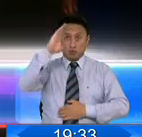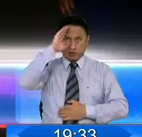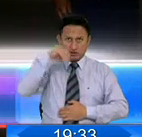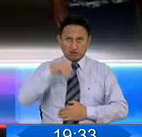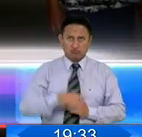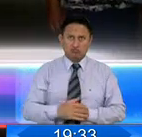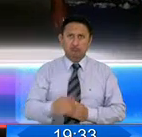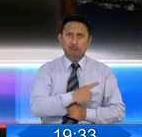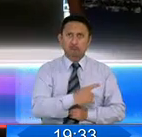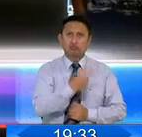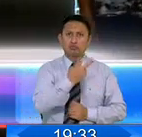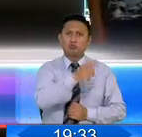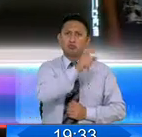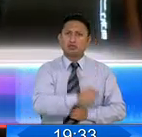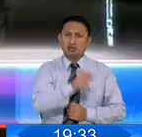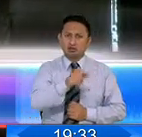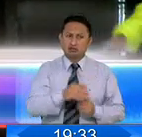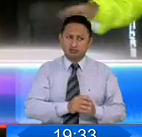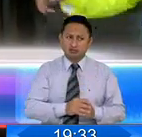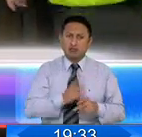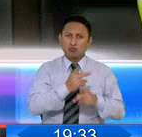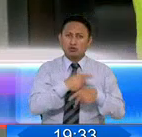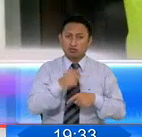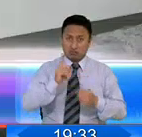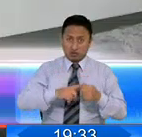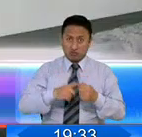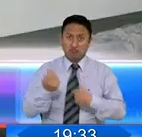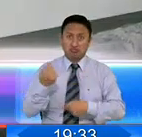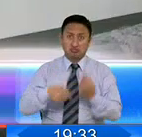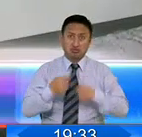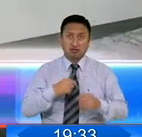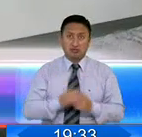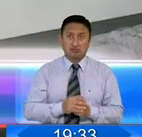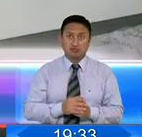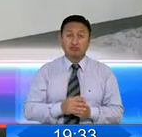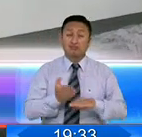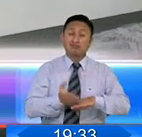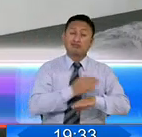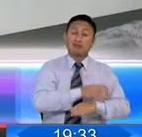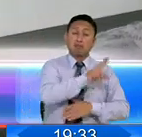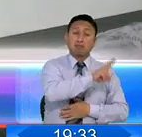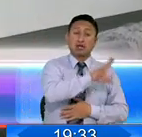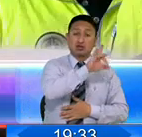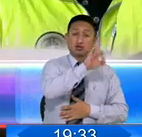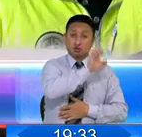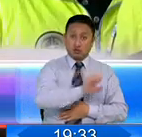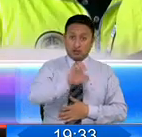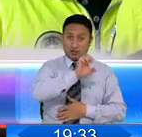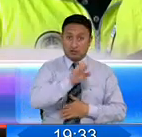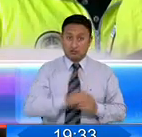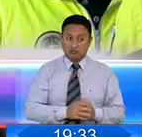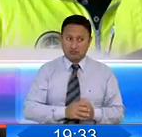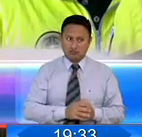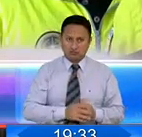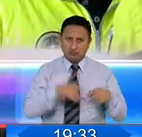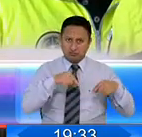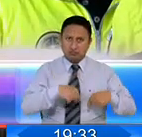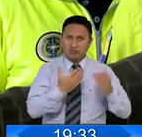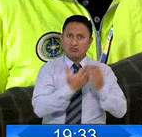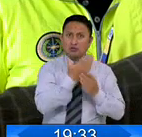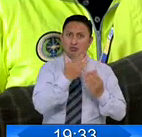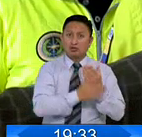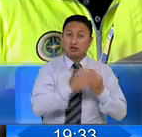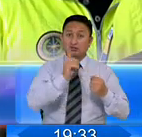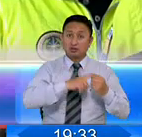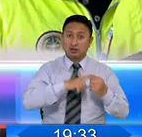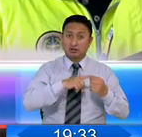poder de 2 ciudadanos que comercializaban el producto en Quito. El robo sucedió el 28 de enero pasado. Se estaban comercializando en la ciudad de Quito